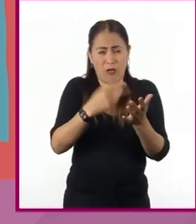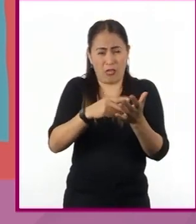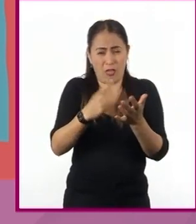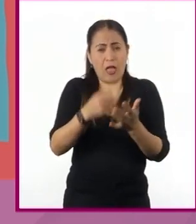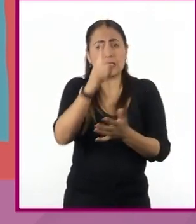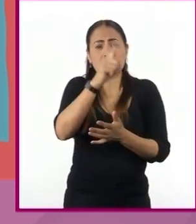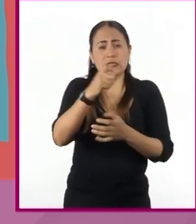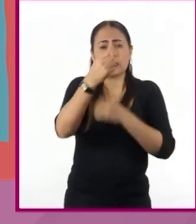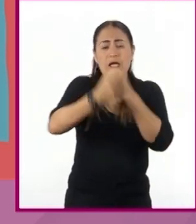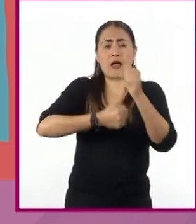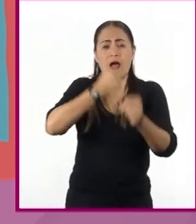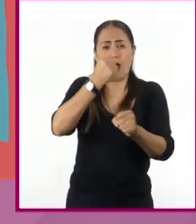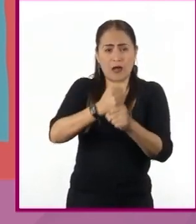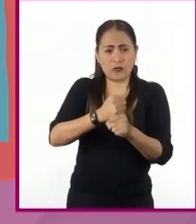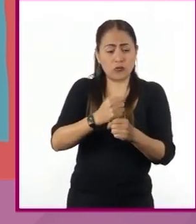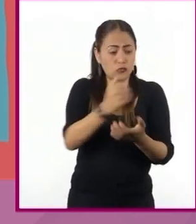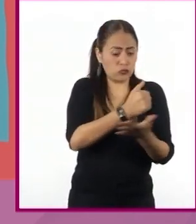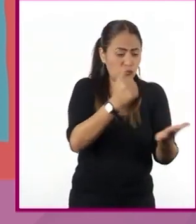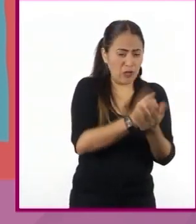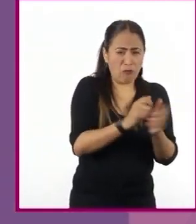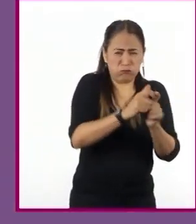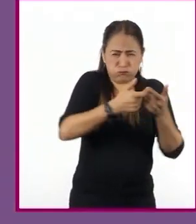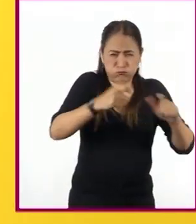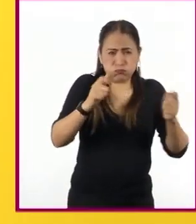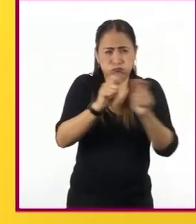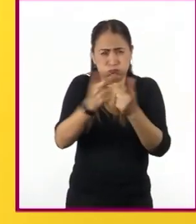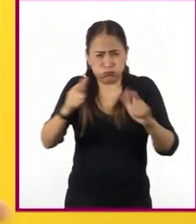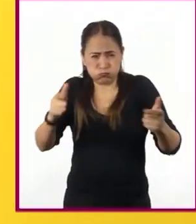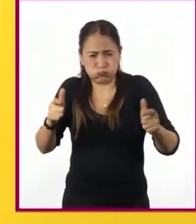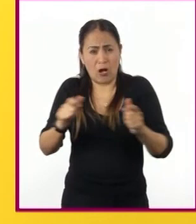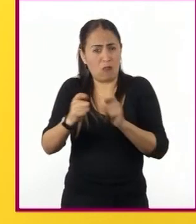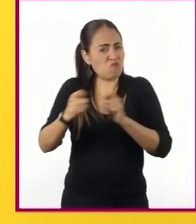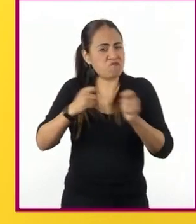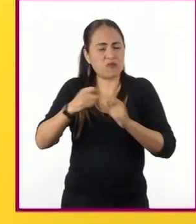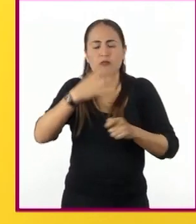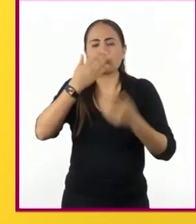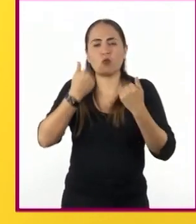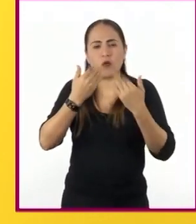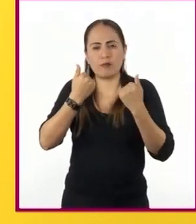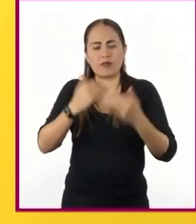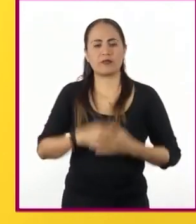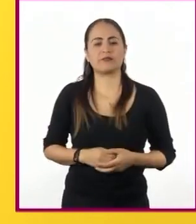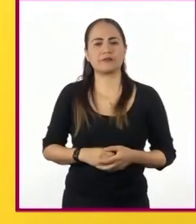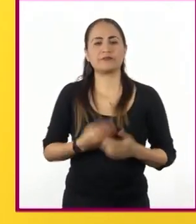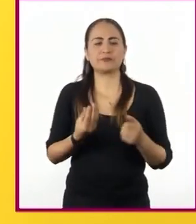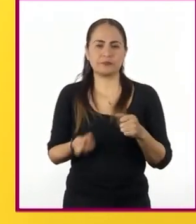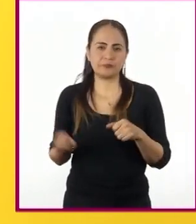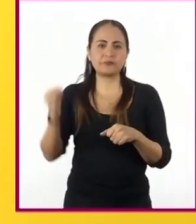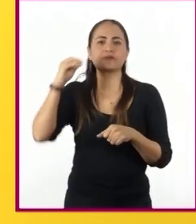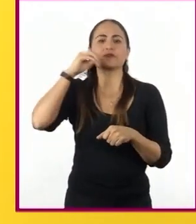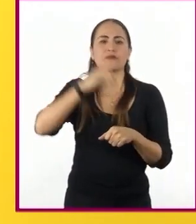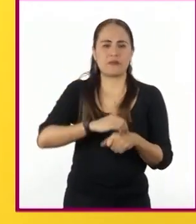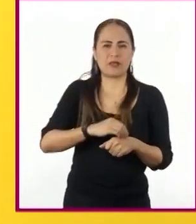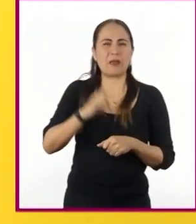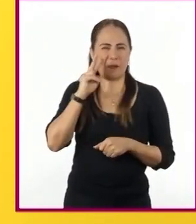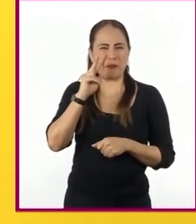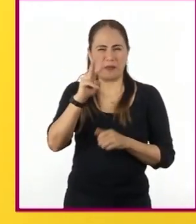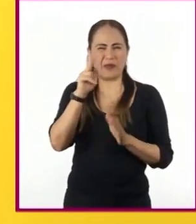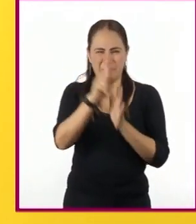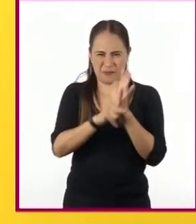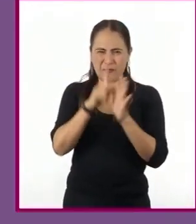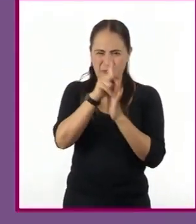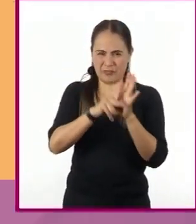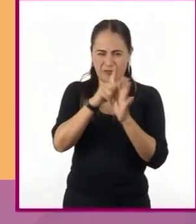años, por lo que las ciudades crecieron sin control. Para complementar lo antes mencionado, veamos y escuchemos el siguiente